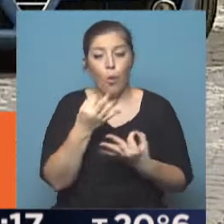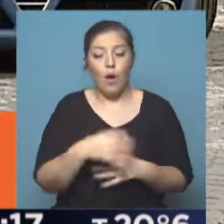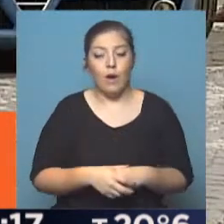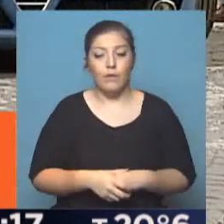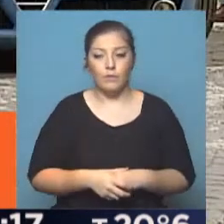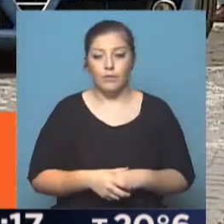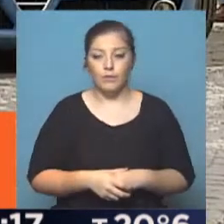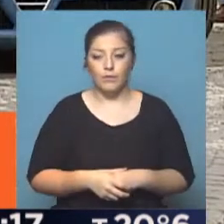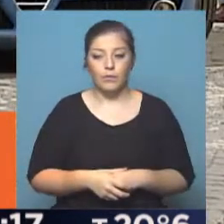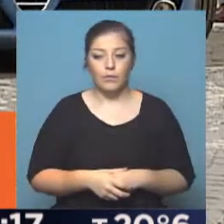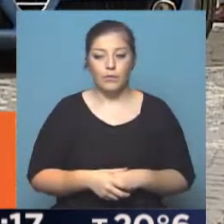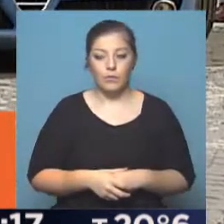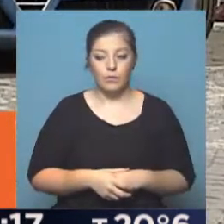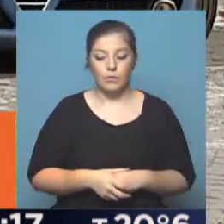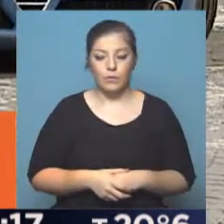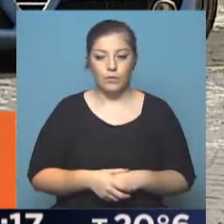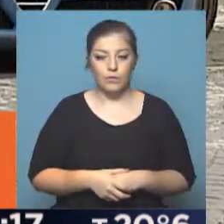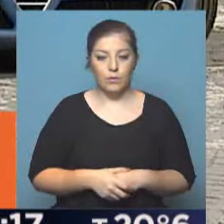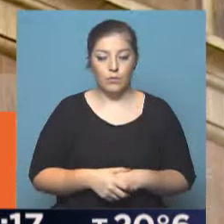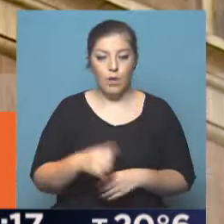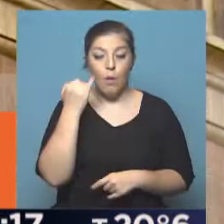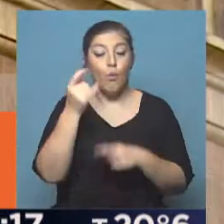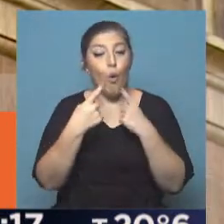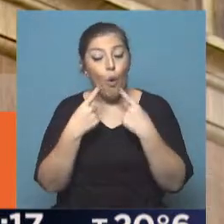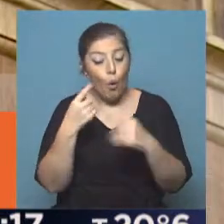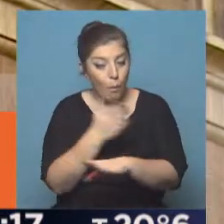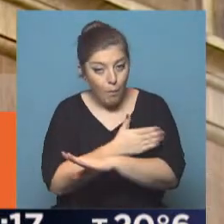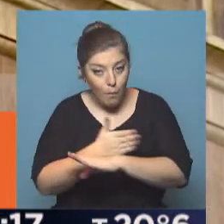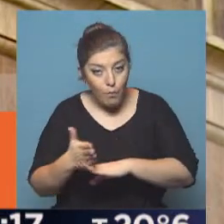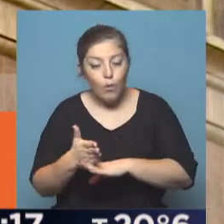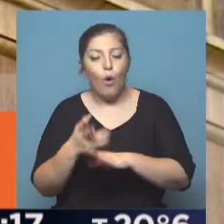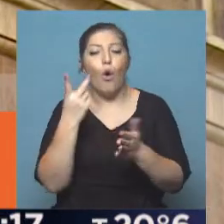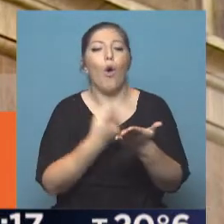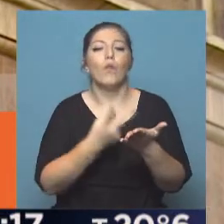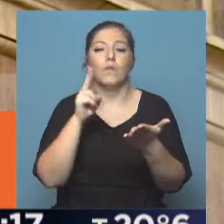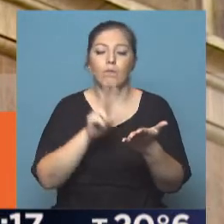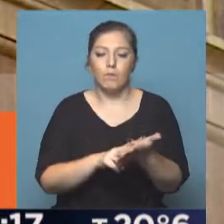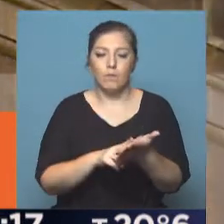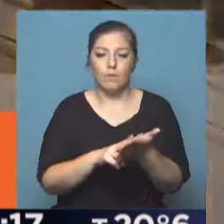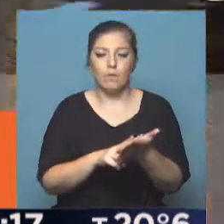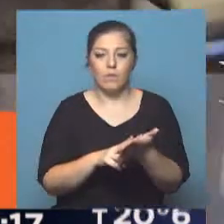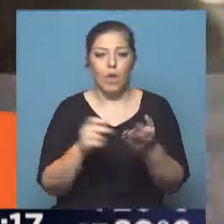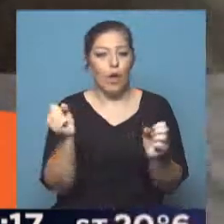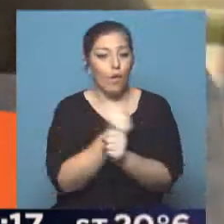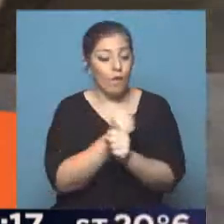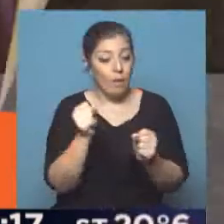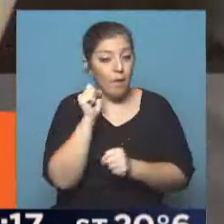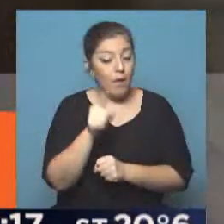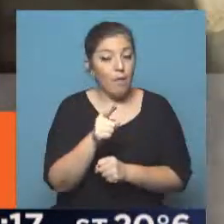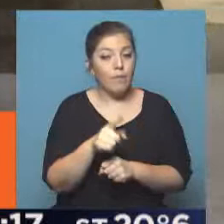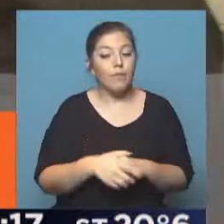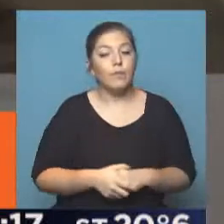útil. Y a lo largo de esa conversación volví a ratificar que su visión